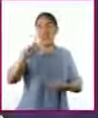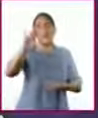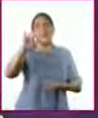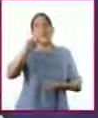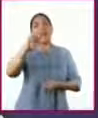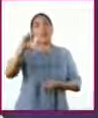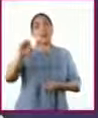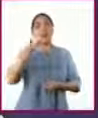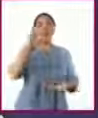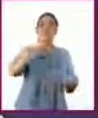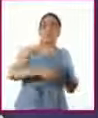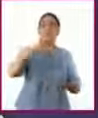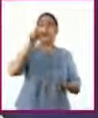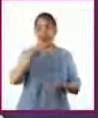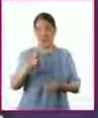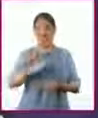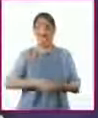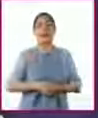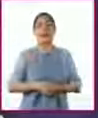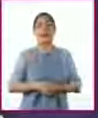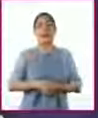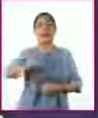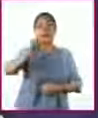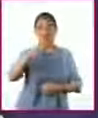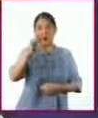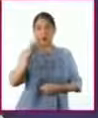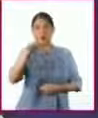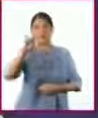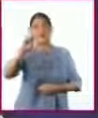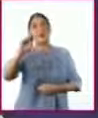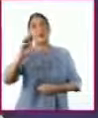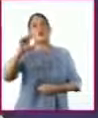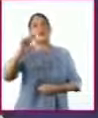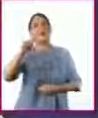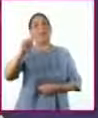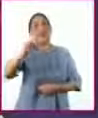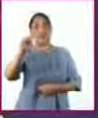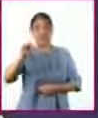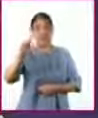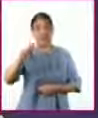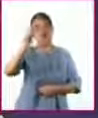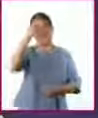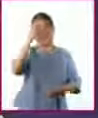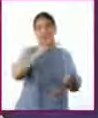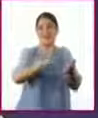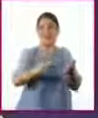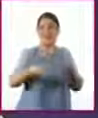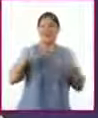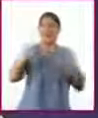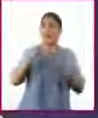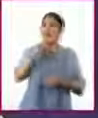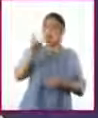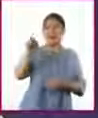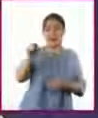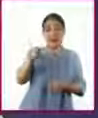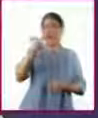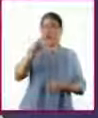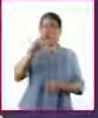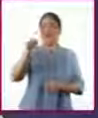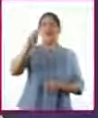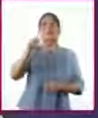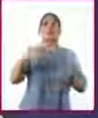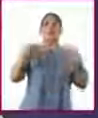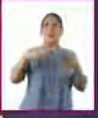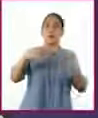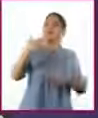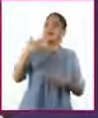agua. Por cierto, Julio Cortázar llegó a decir que los cuentos de Garrido eran fantásticos y así lo muestra, por